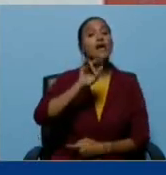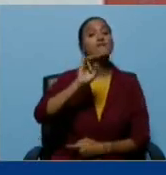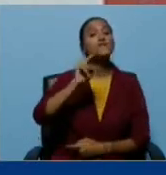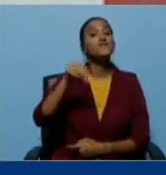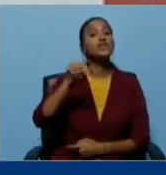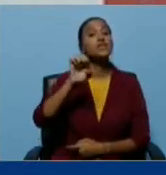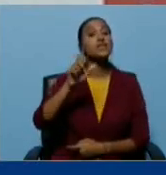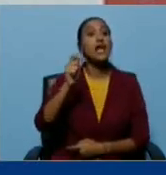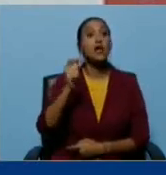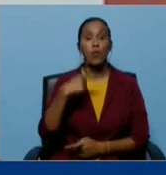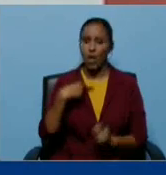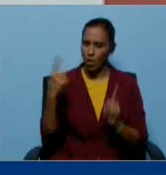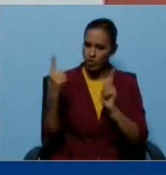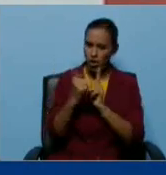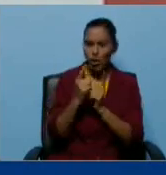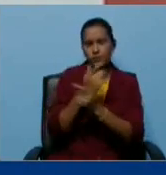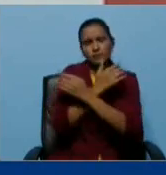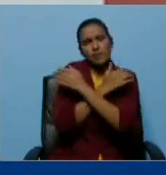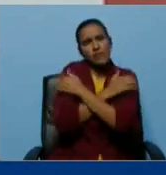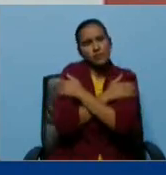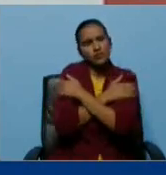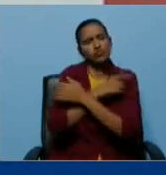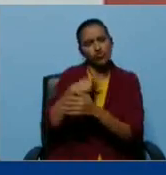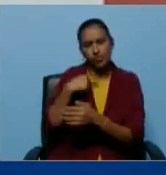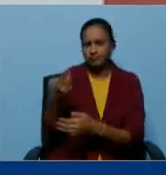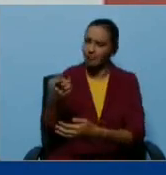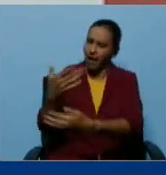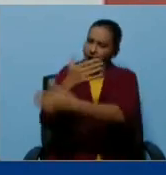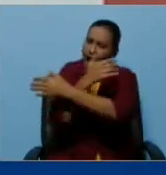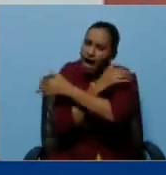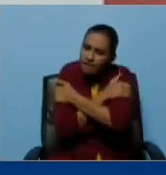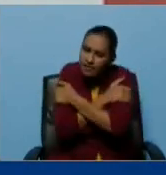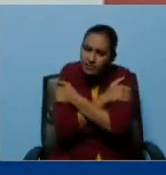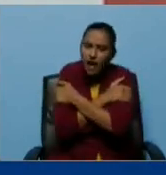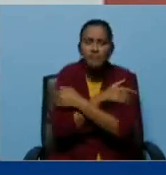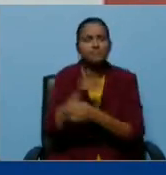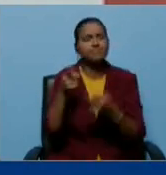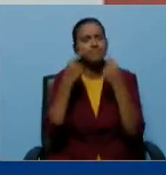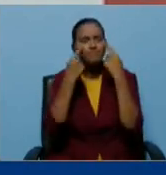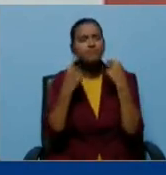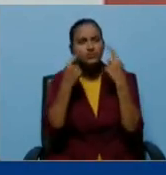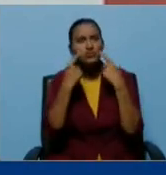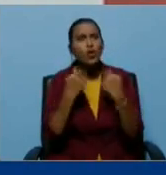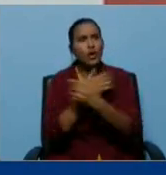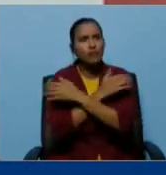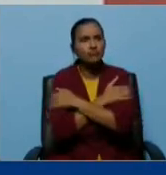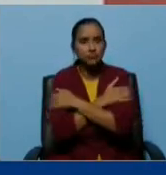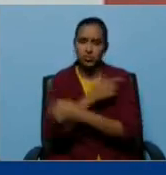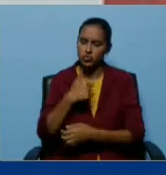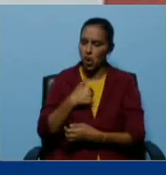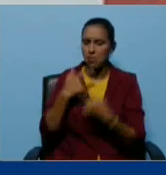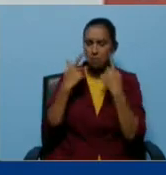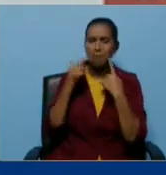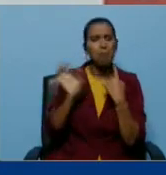Cuando llegó me abrazó. Yo lo abracé. Lloró. Yo no lloré.